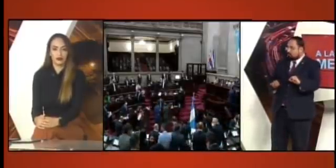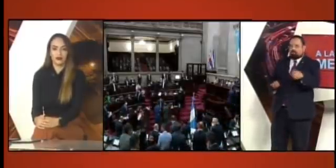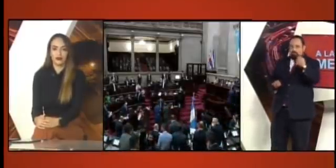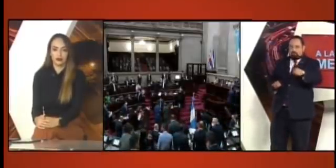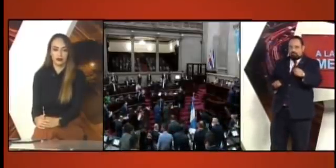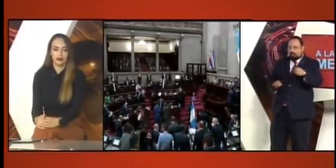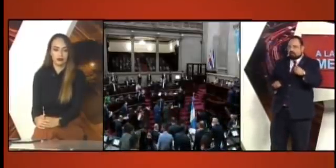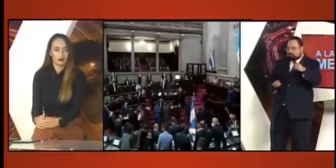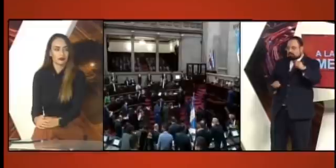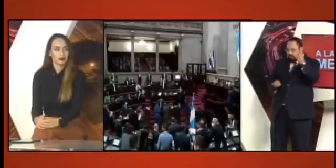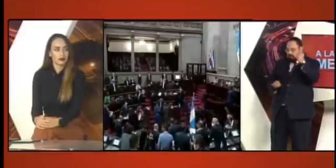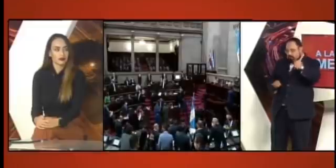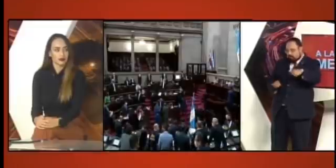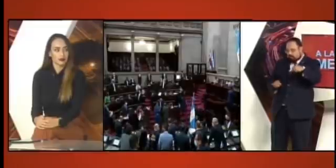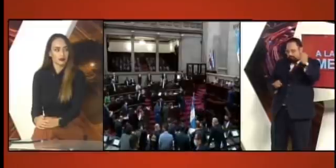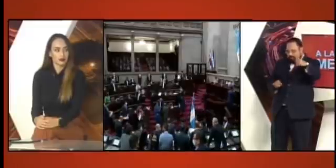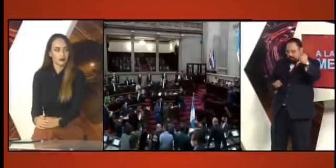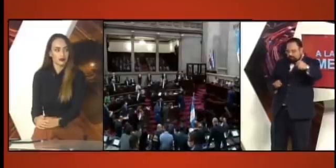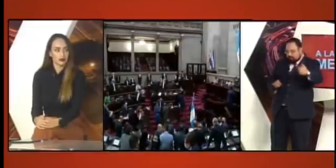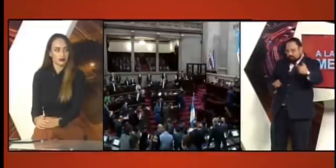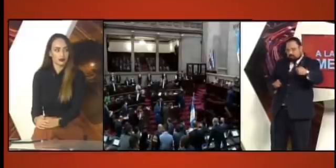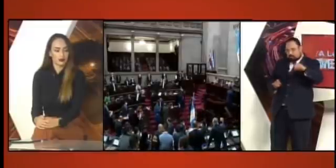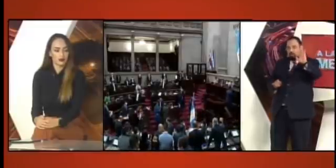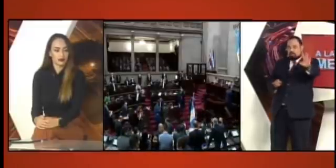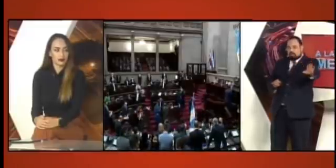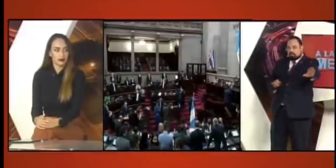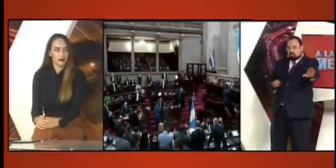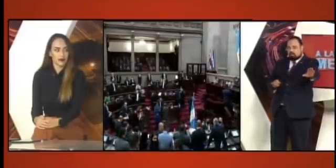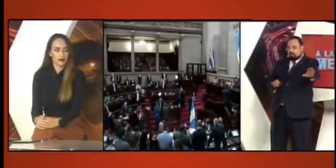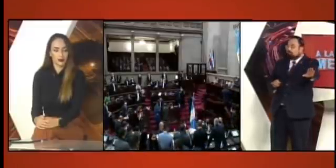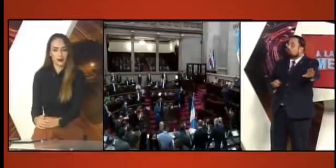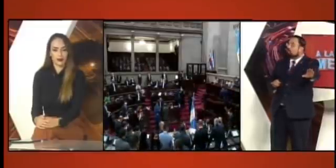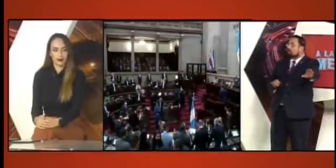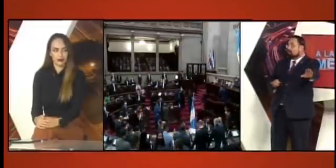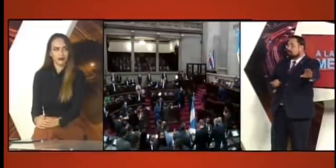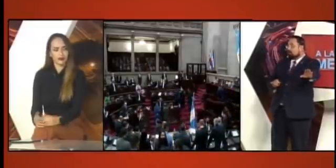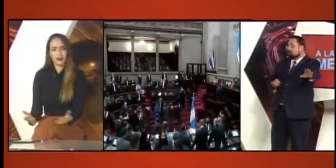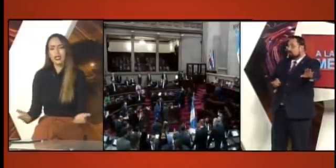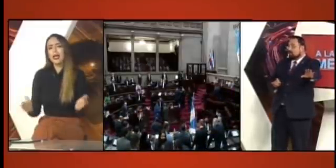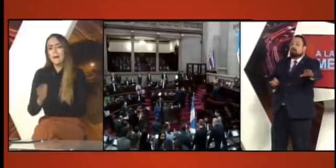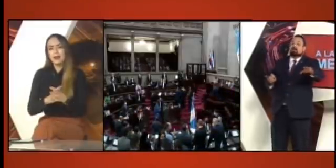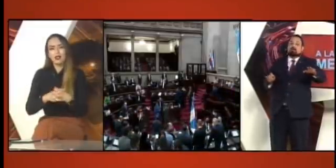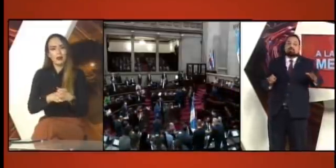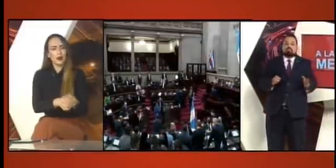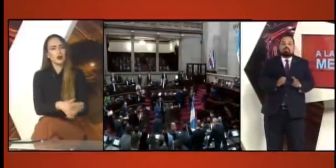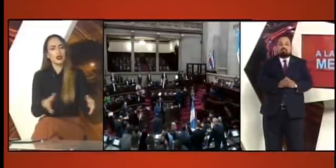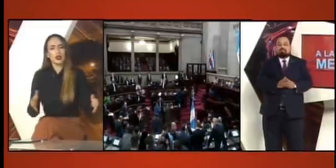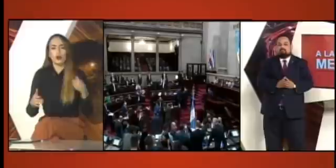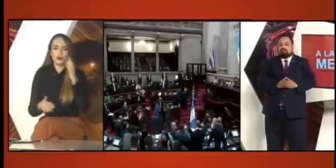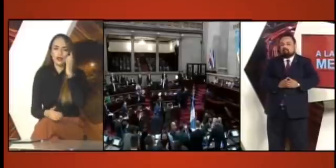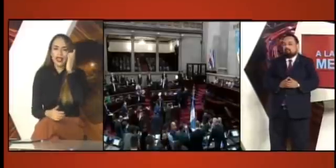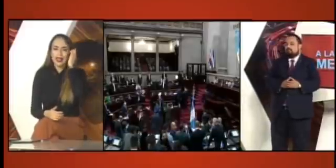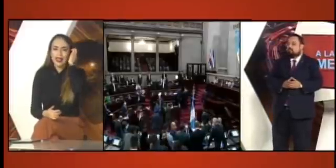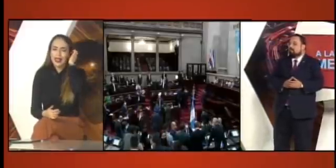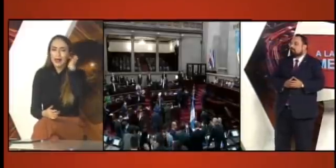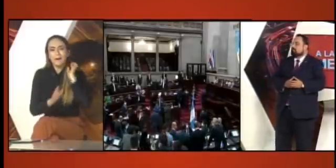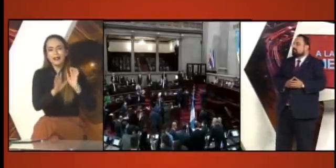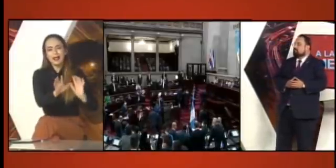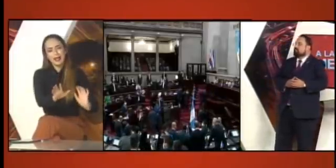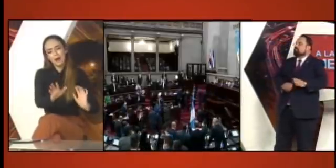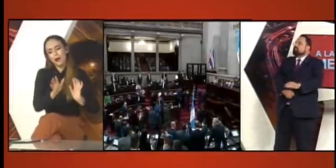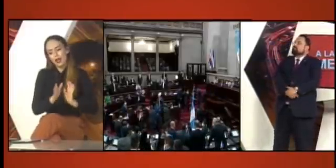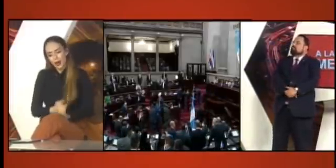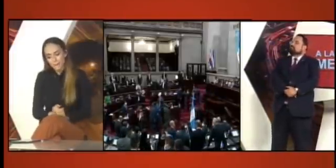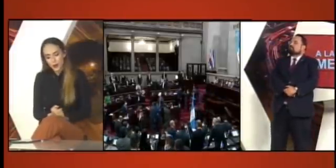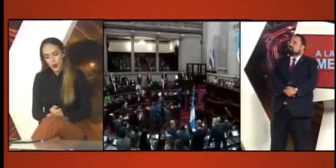bueno lo que falta entonces si es que lo ratifiquen que firmen y todo y que lo publiquen en el ere oficial pero te pregunta giulio qué